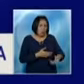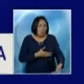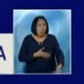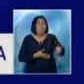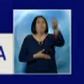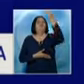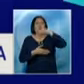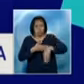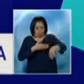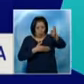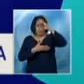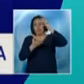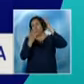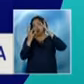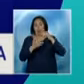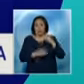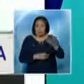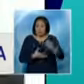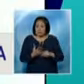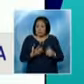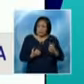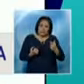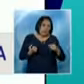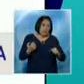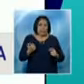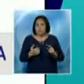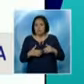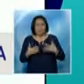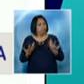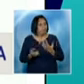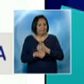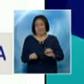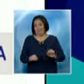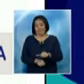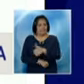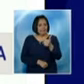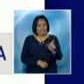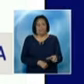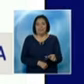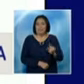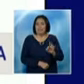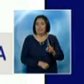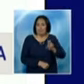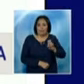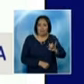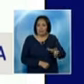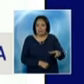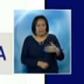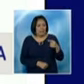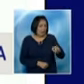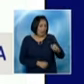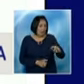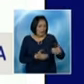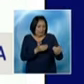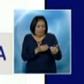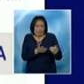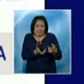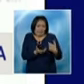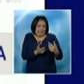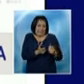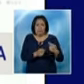sorprendió durante el entrenamiento. A pesar de su esfuerzo, contó que no pudo salvar a su compañero Gabriel Gálvez Pareja, quien se encontraba muy cerca de